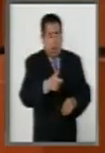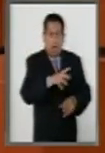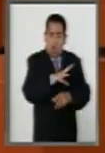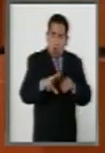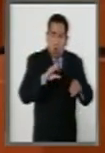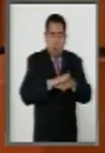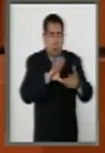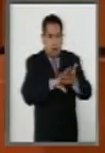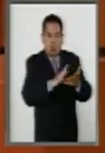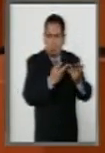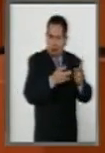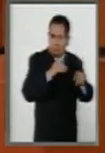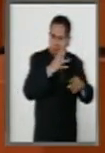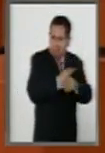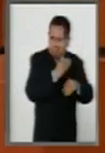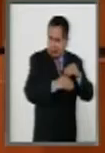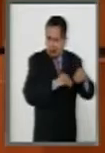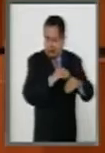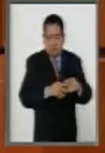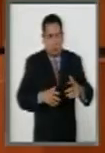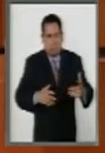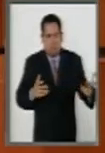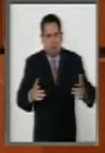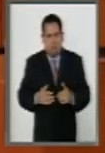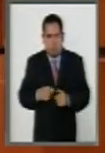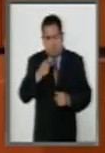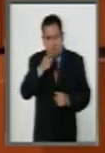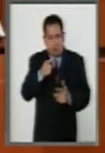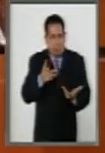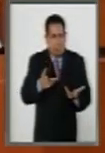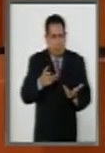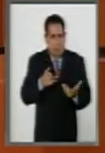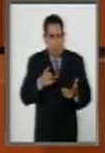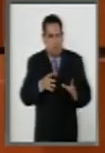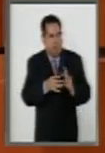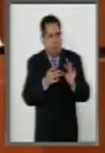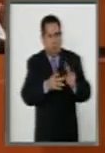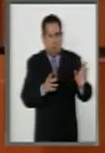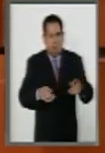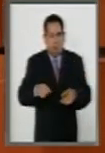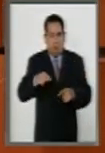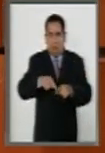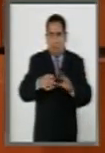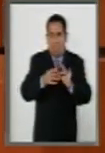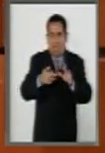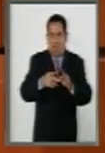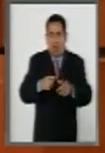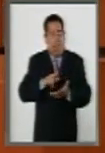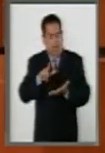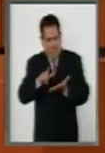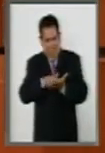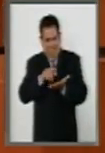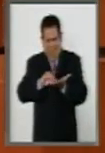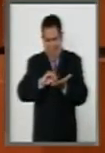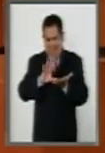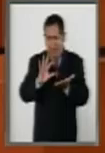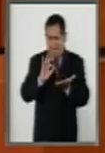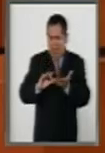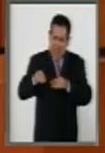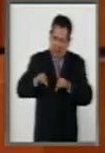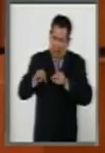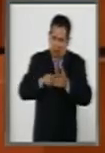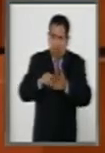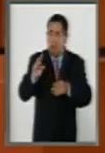el financiamiento para llevar a cabo esta pura, blanca y noble ley que se trabajó con mucho